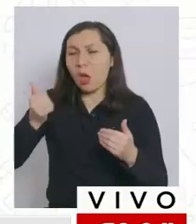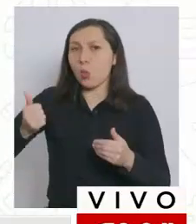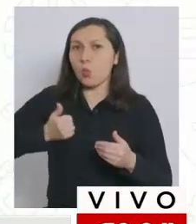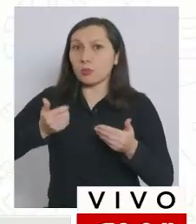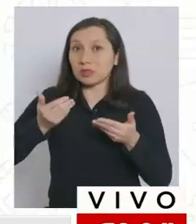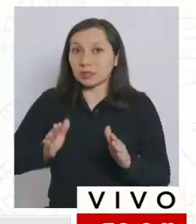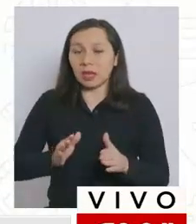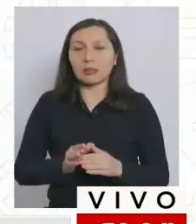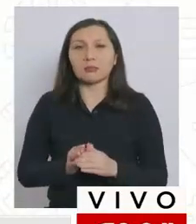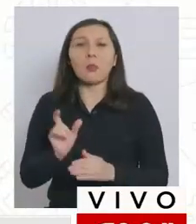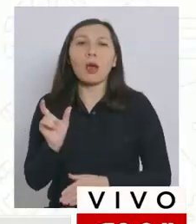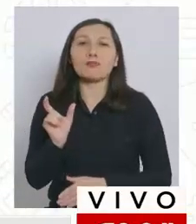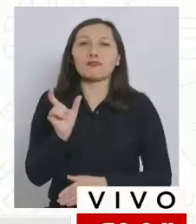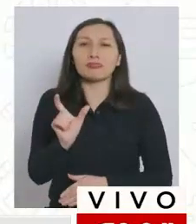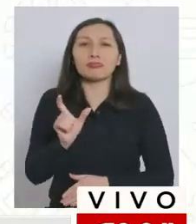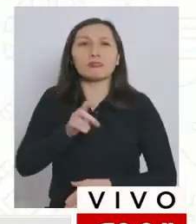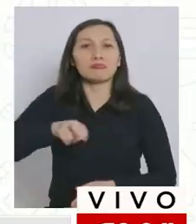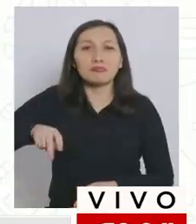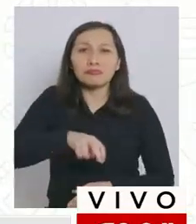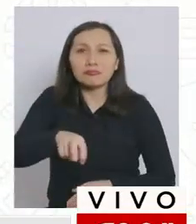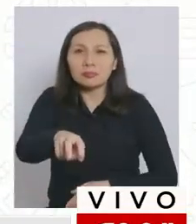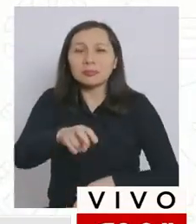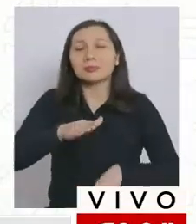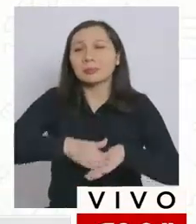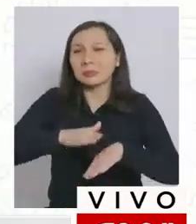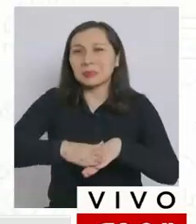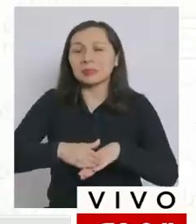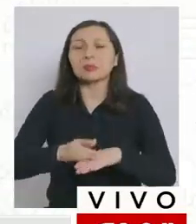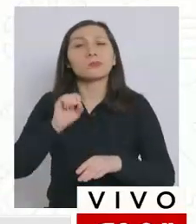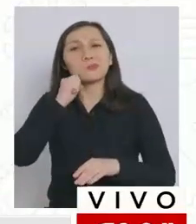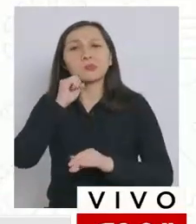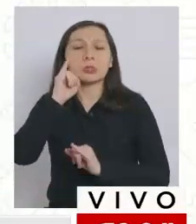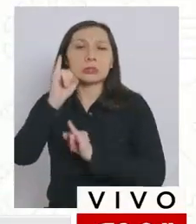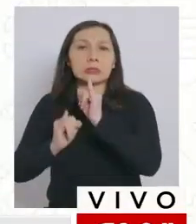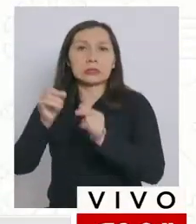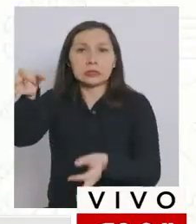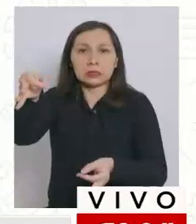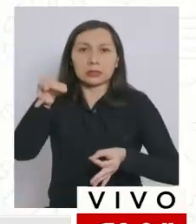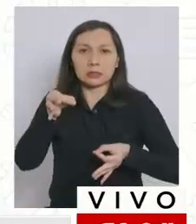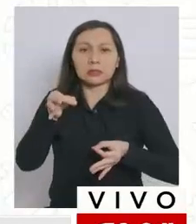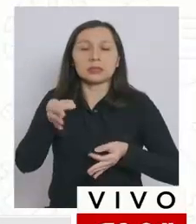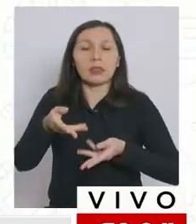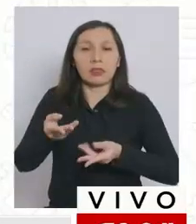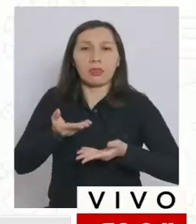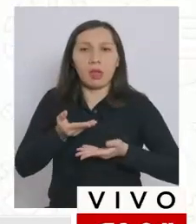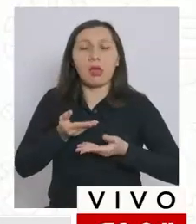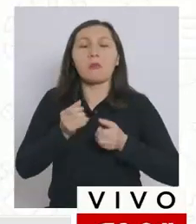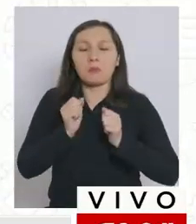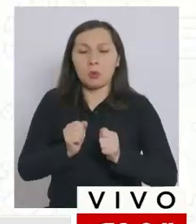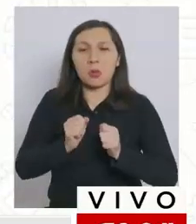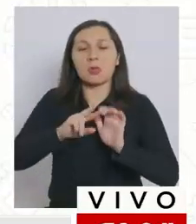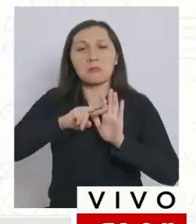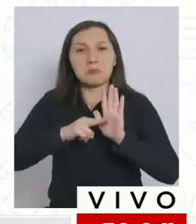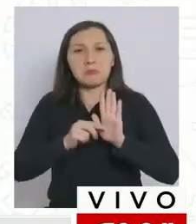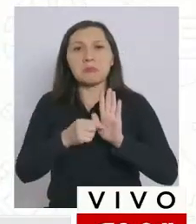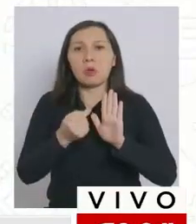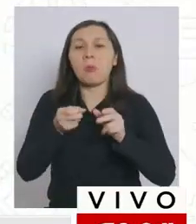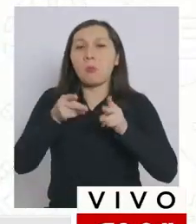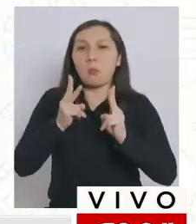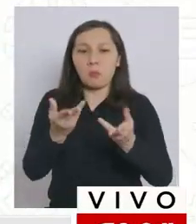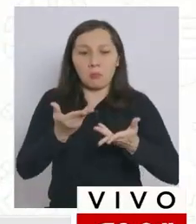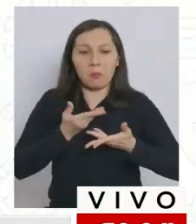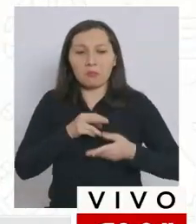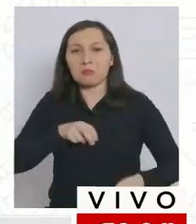este fase de movilidad será digital dinámico y dará mayores niveles de